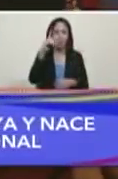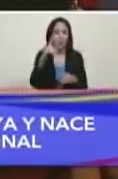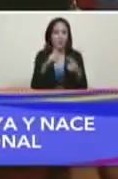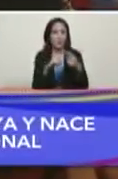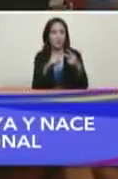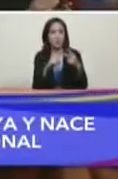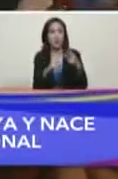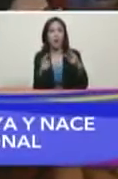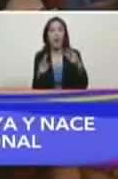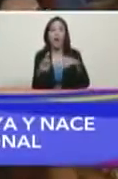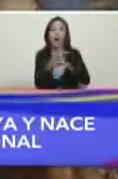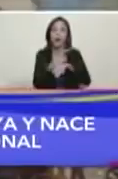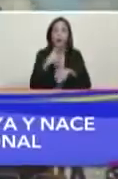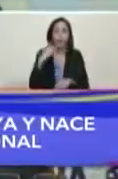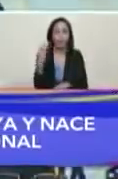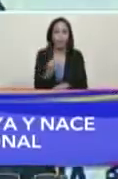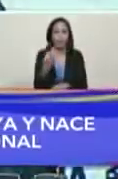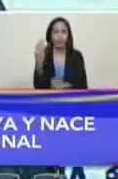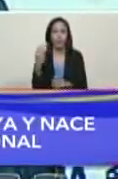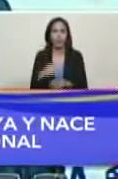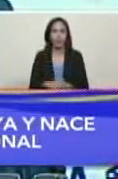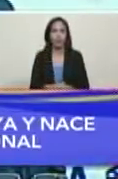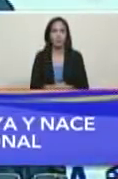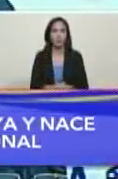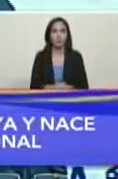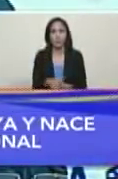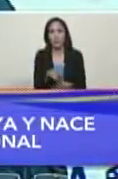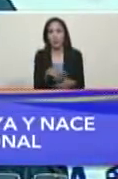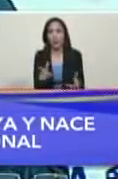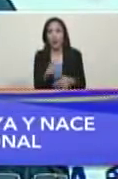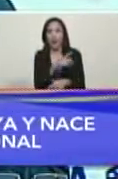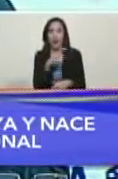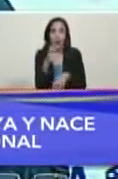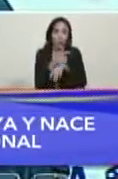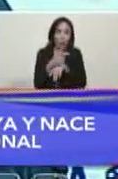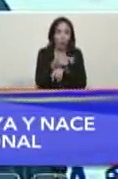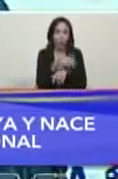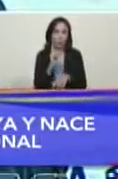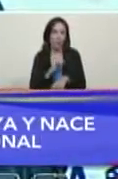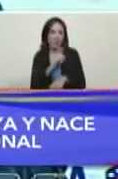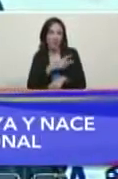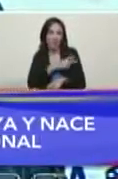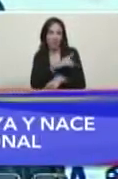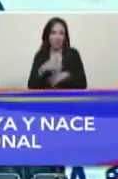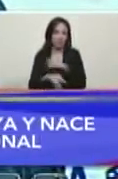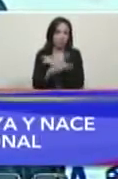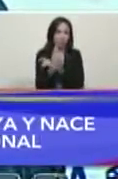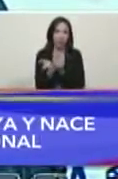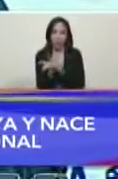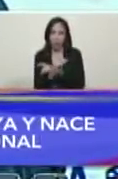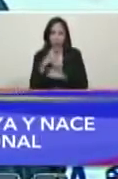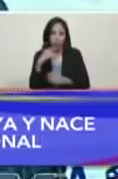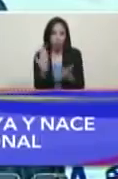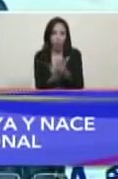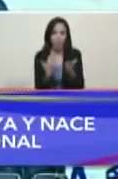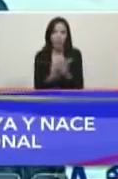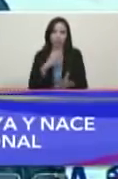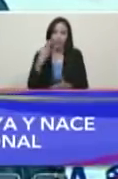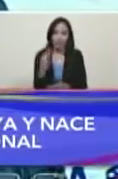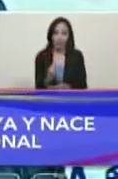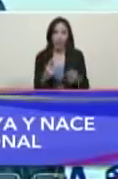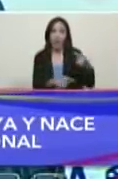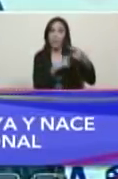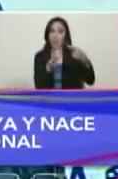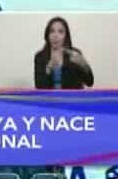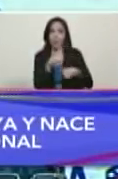gobierno de verdadita, no es un gobierno de mentira, somos gobierno de verdad, verdad, primero porque